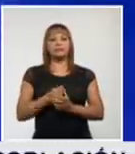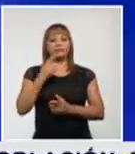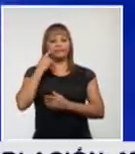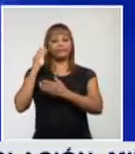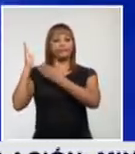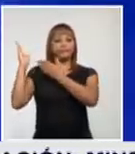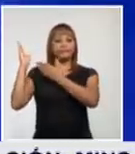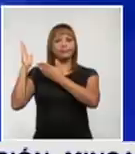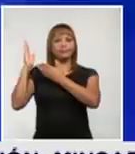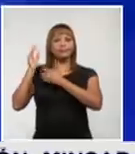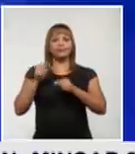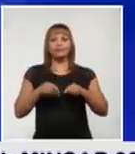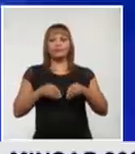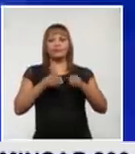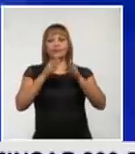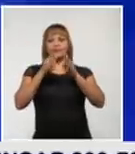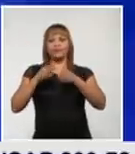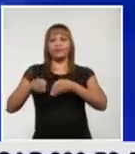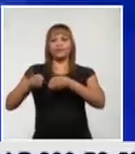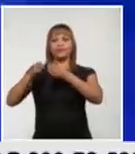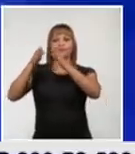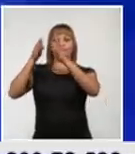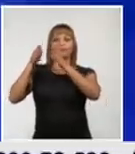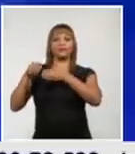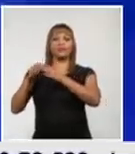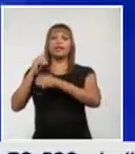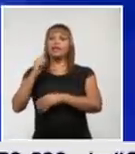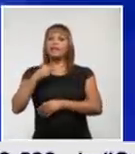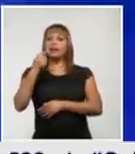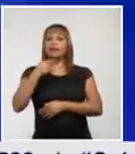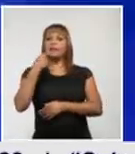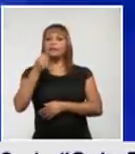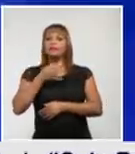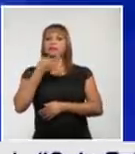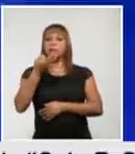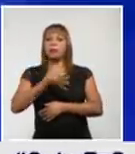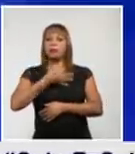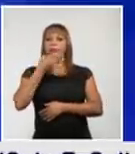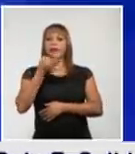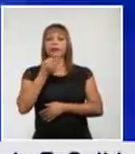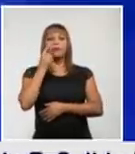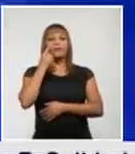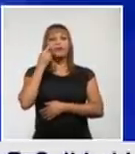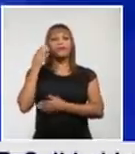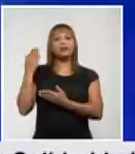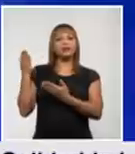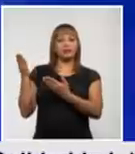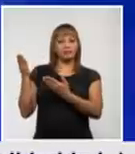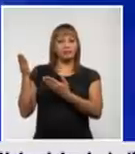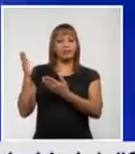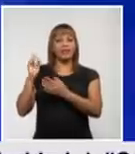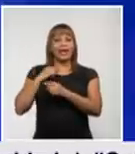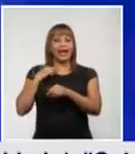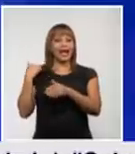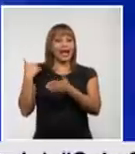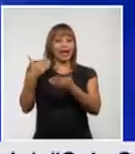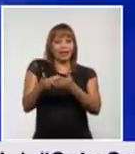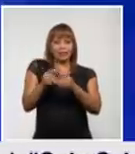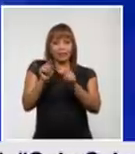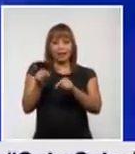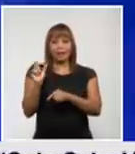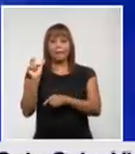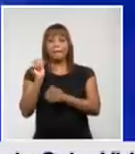vamos dando la evolución diariamente, pues ahí ustedes pueden ver cómo hasta la fecha, en el mes de